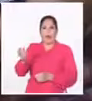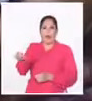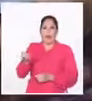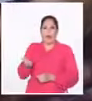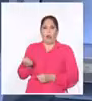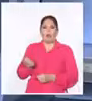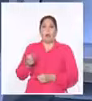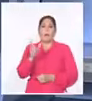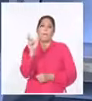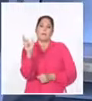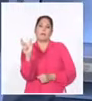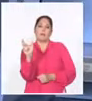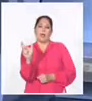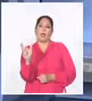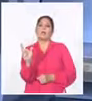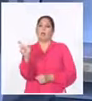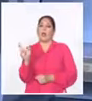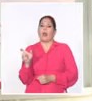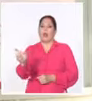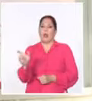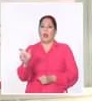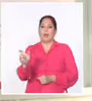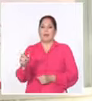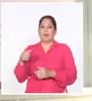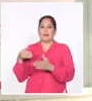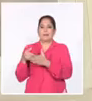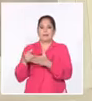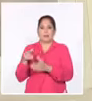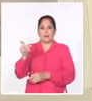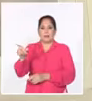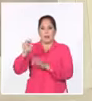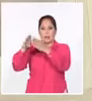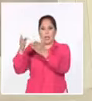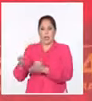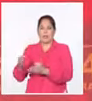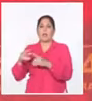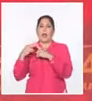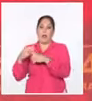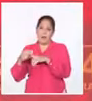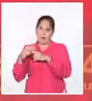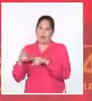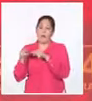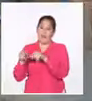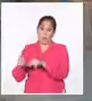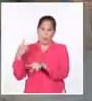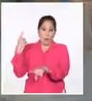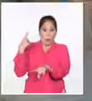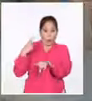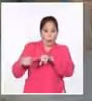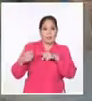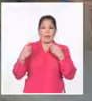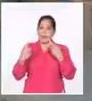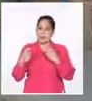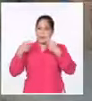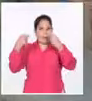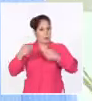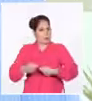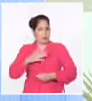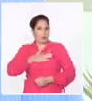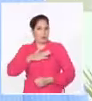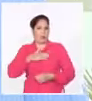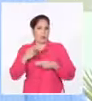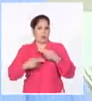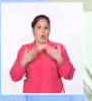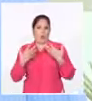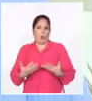Algunas demandan financiamiento e inversiones en tecnologías, como los cajeros automáticos, y otras merecen decisiones inmediatas.